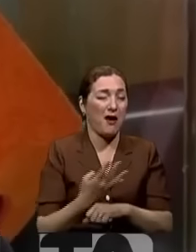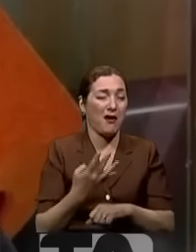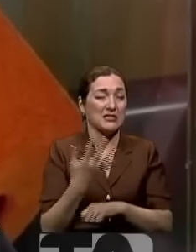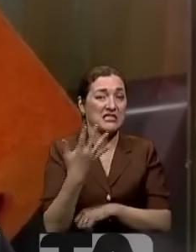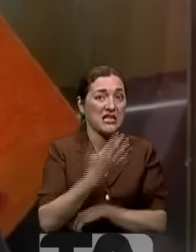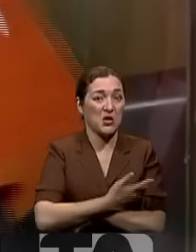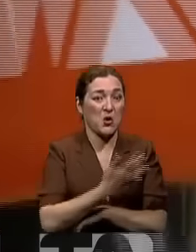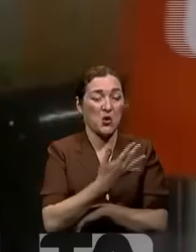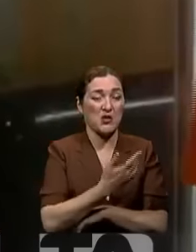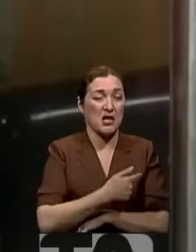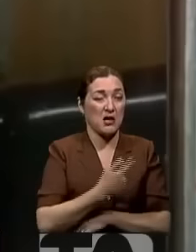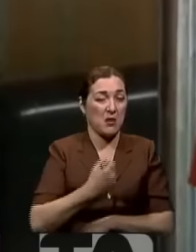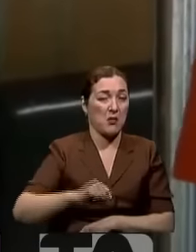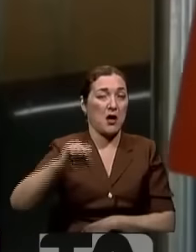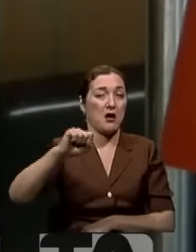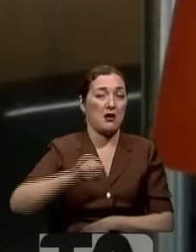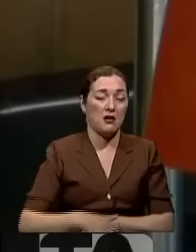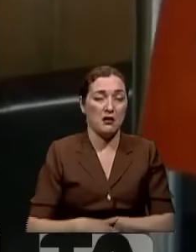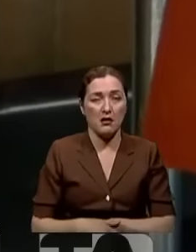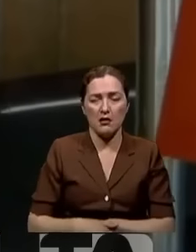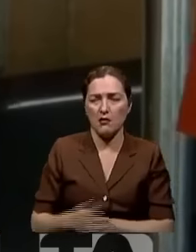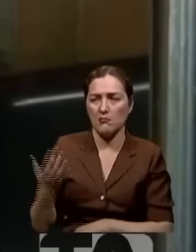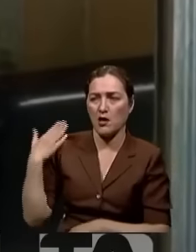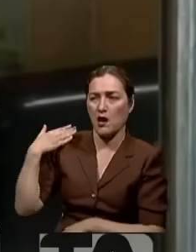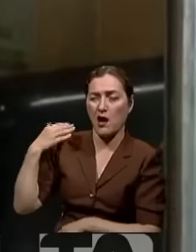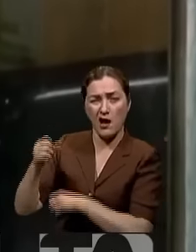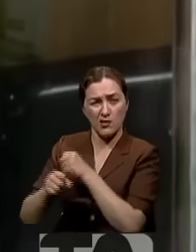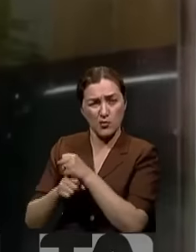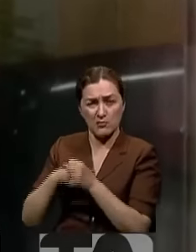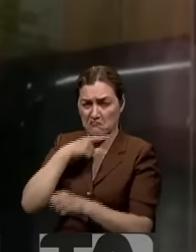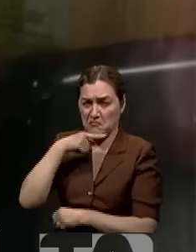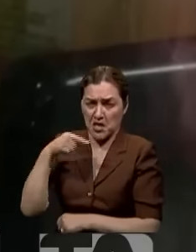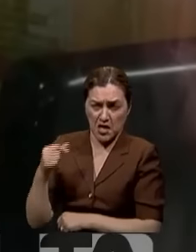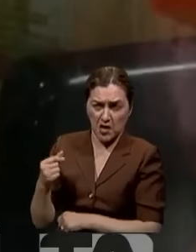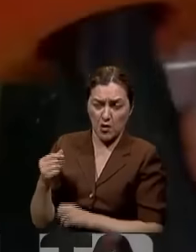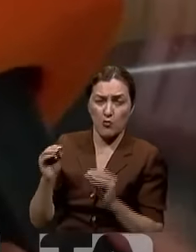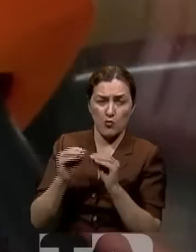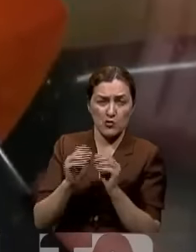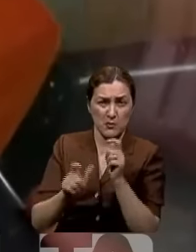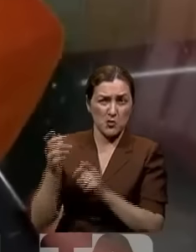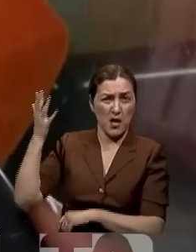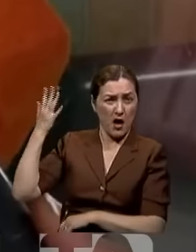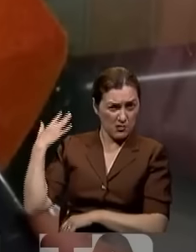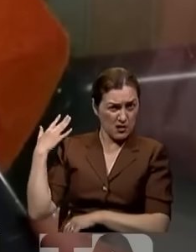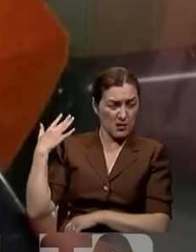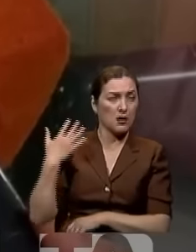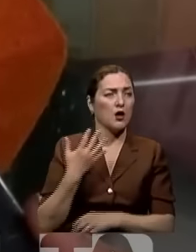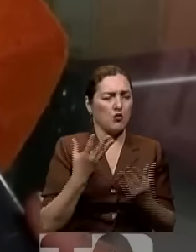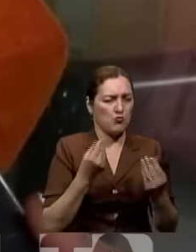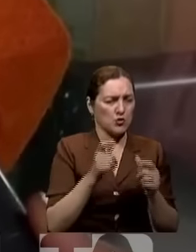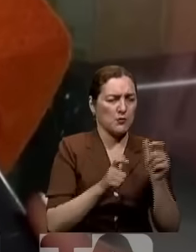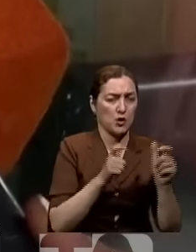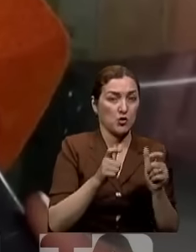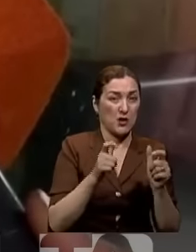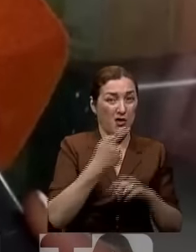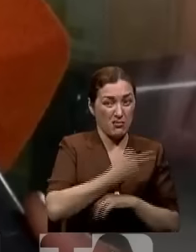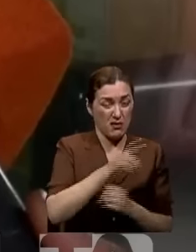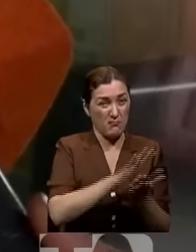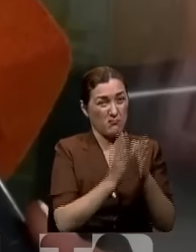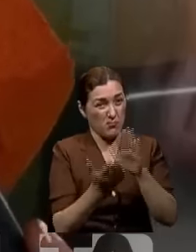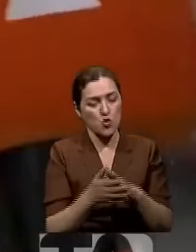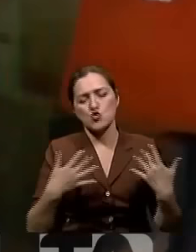5 días para viajar. Ahora, ¿cómo ha sido años anteriores? ¿Es un feriado donde viaja mucha gente? Sí, bastante. Difuntos sí es un